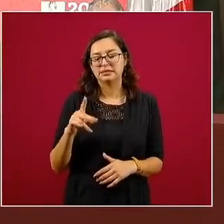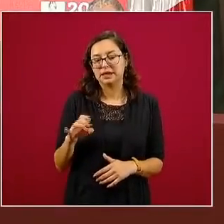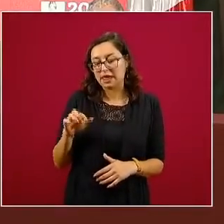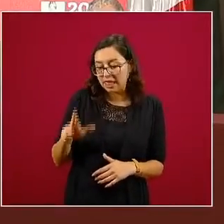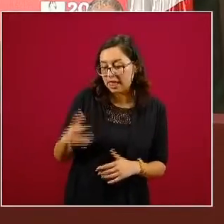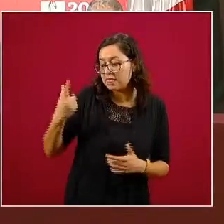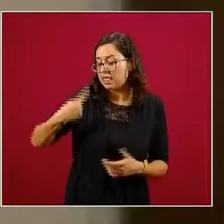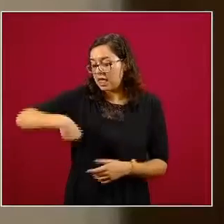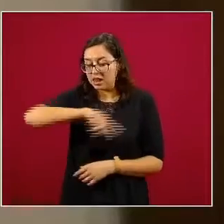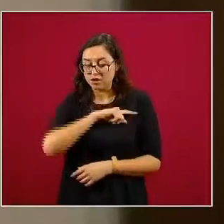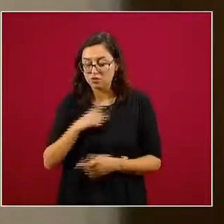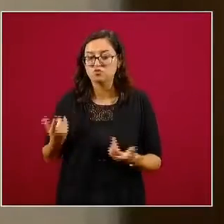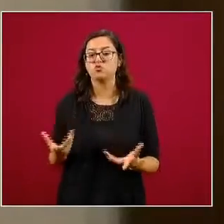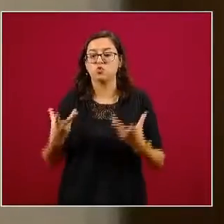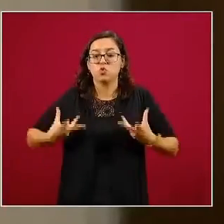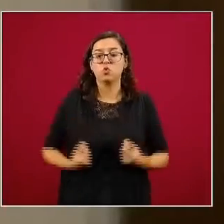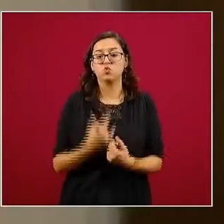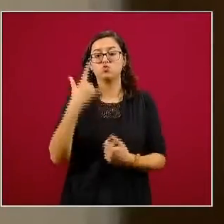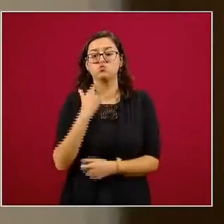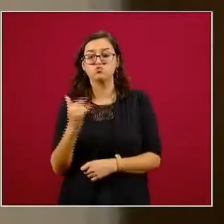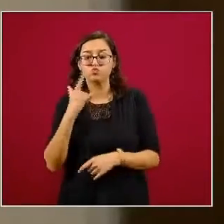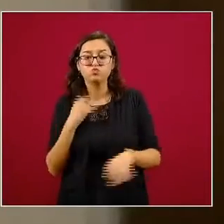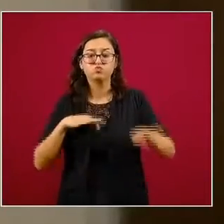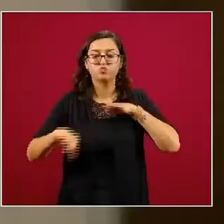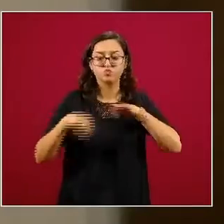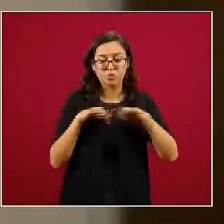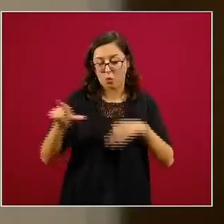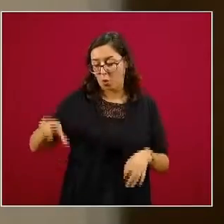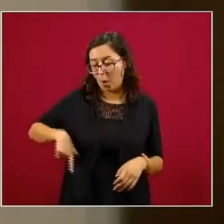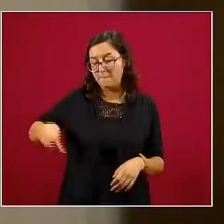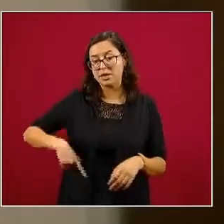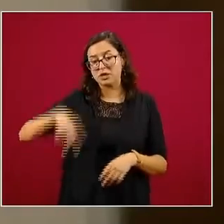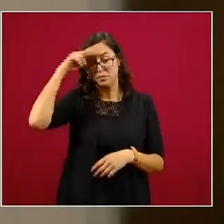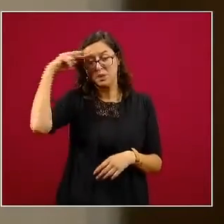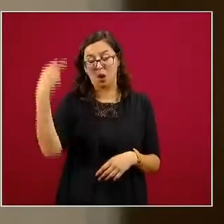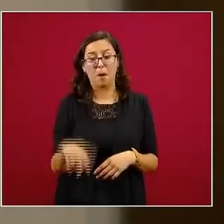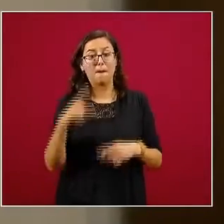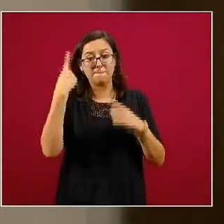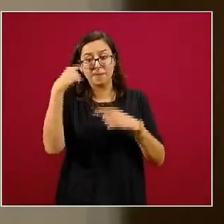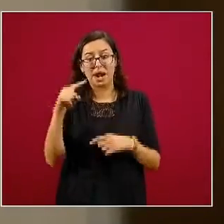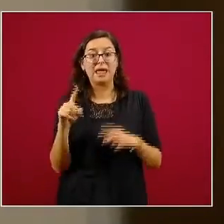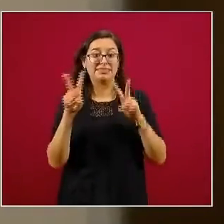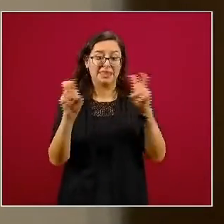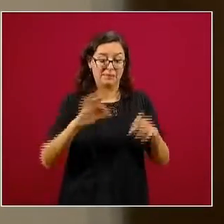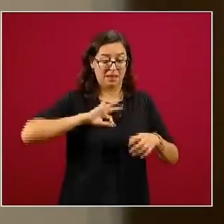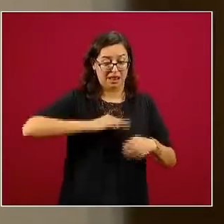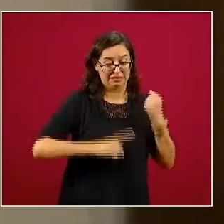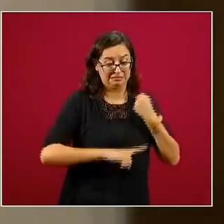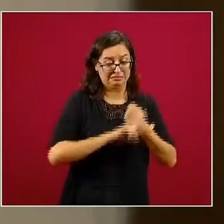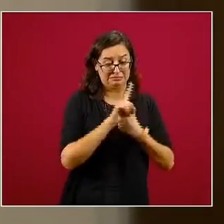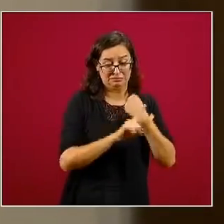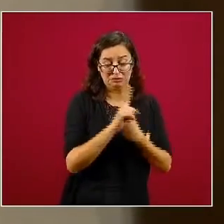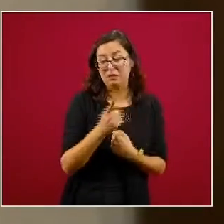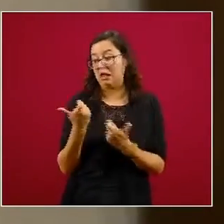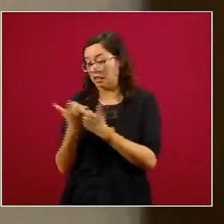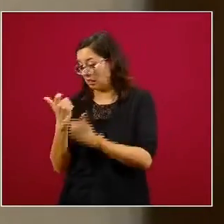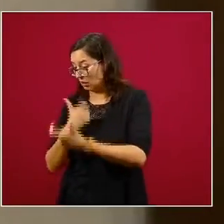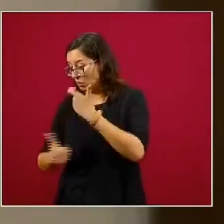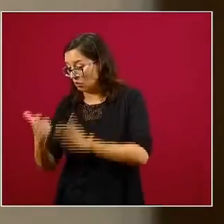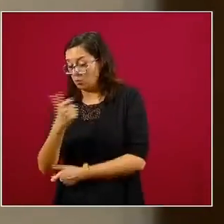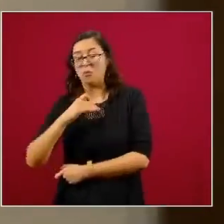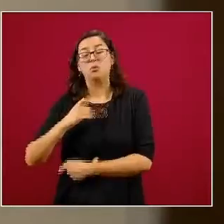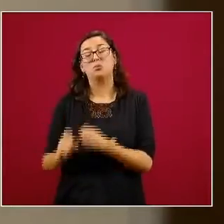le llamamos las TICUD, esto es las tecnologías de la información, de la cultura digital y